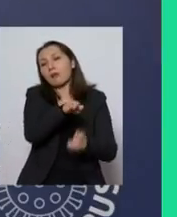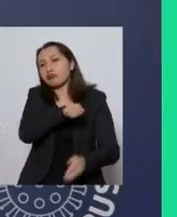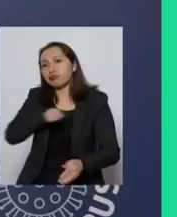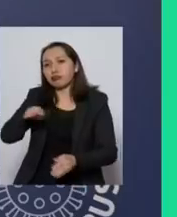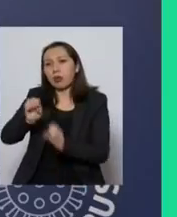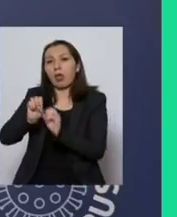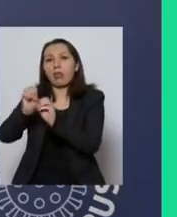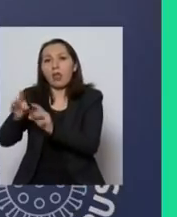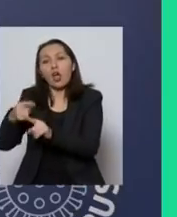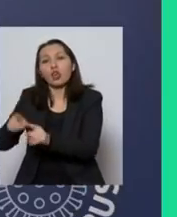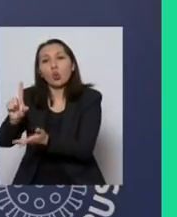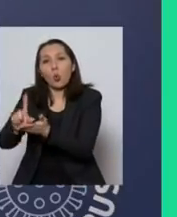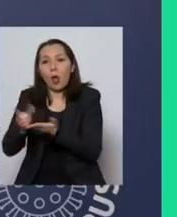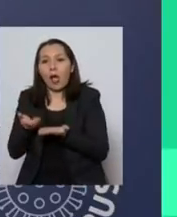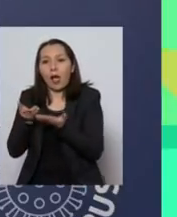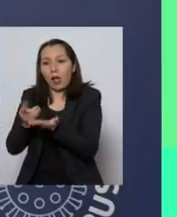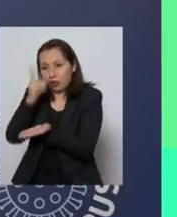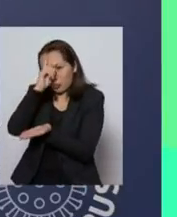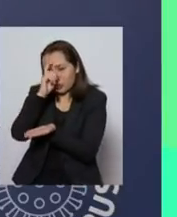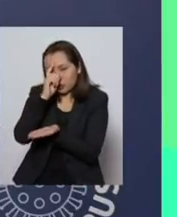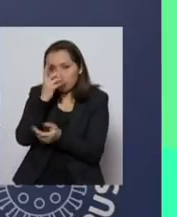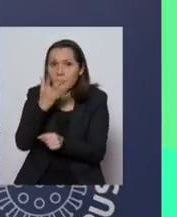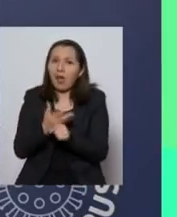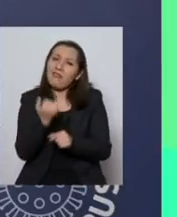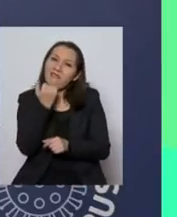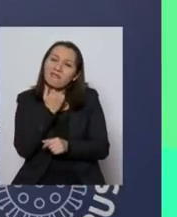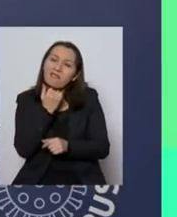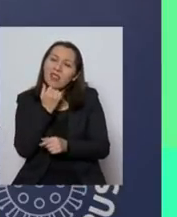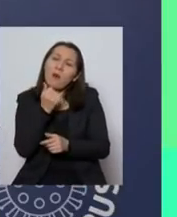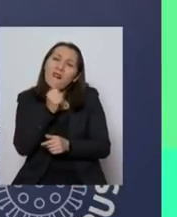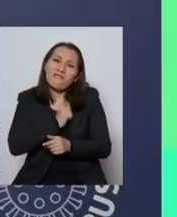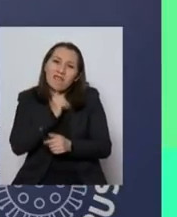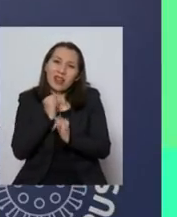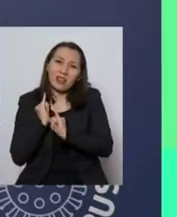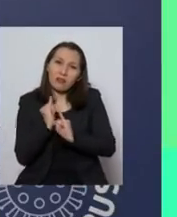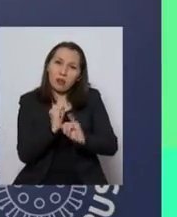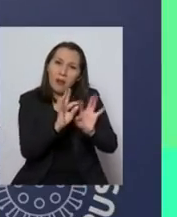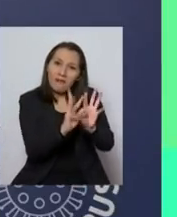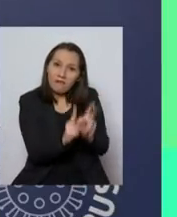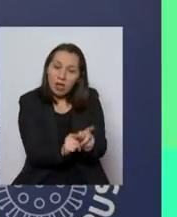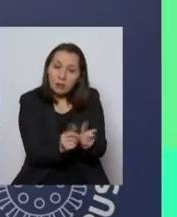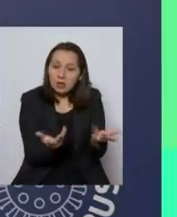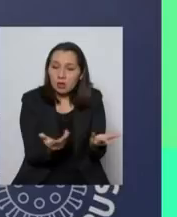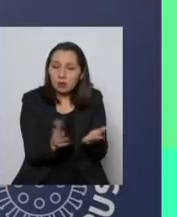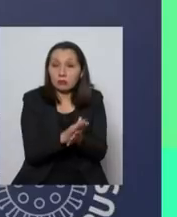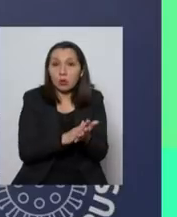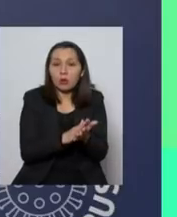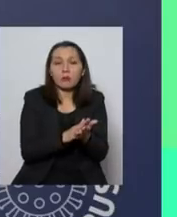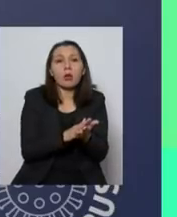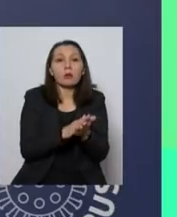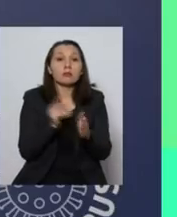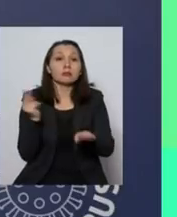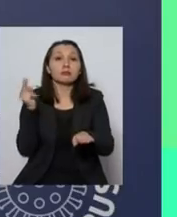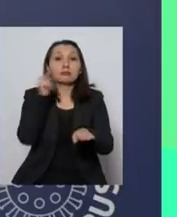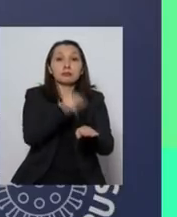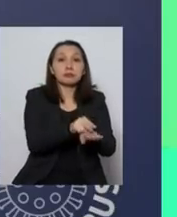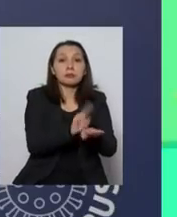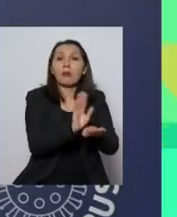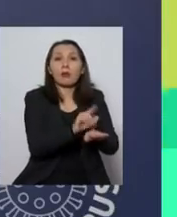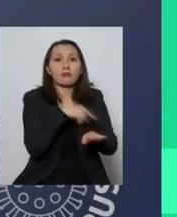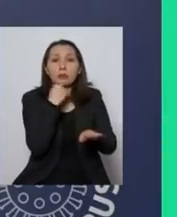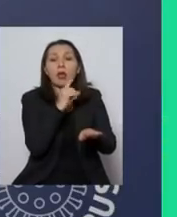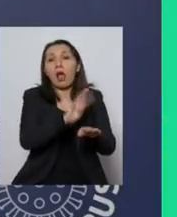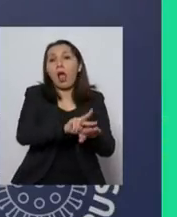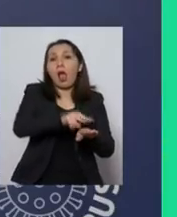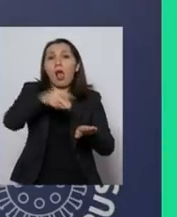ser atendido? Sin embargo, hay falta de información a la familia. ¿Hacia dónde van a ser trasladados?